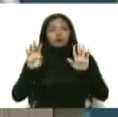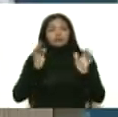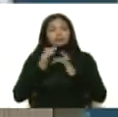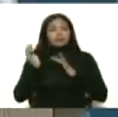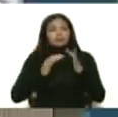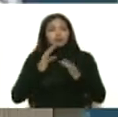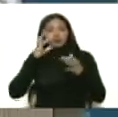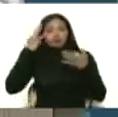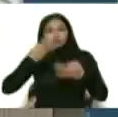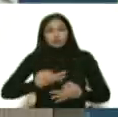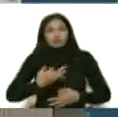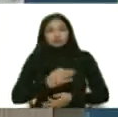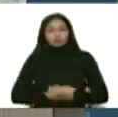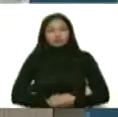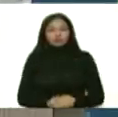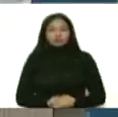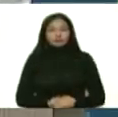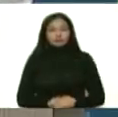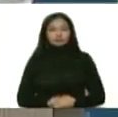abril.